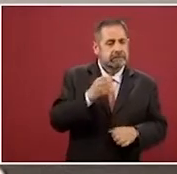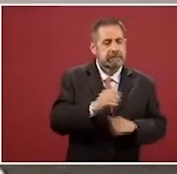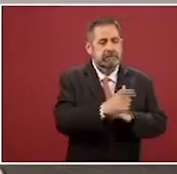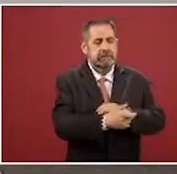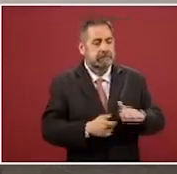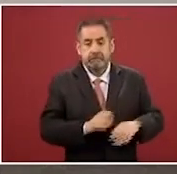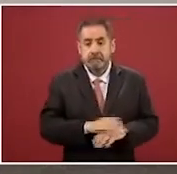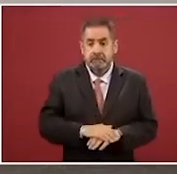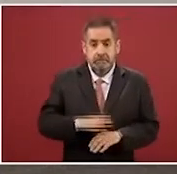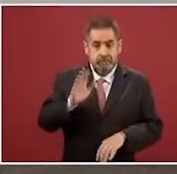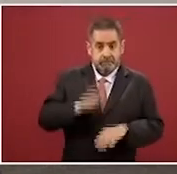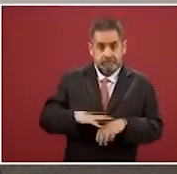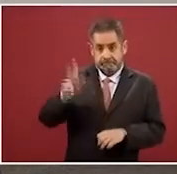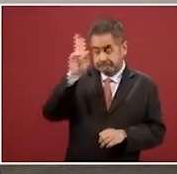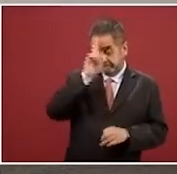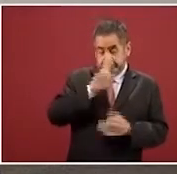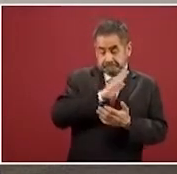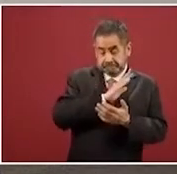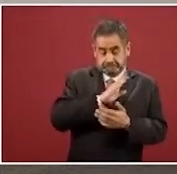Se pasaban,